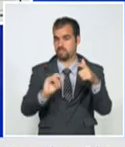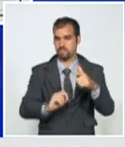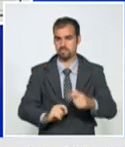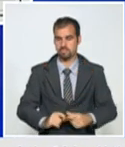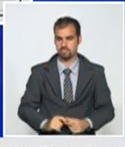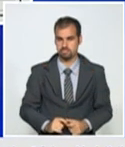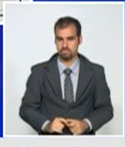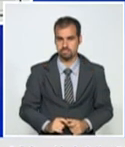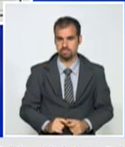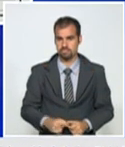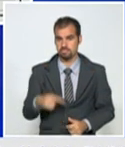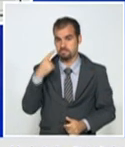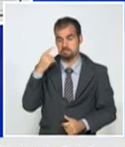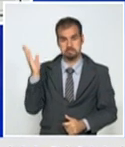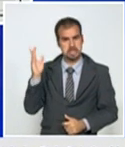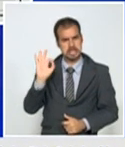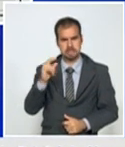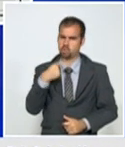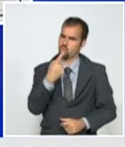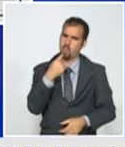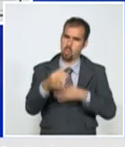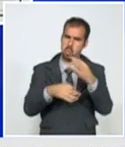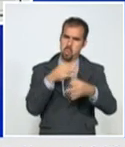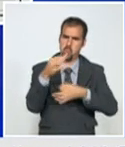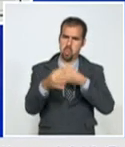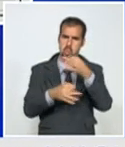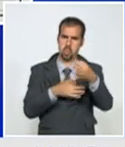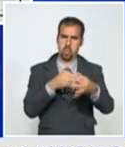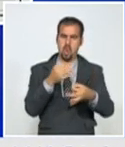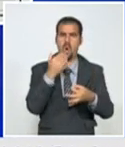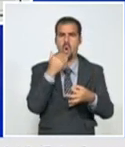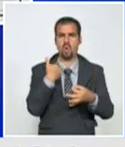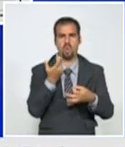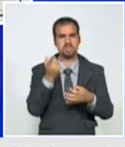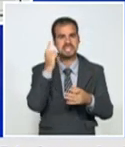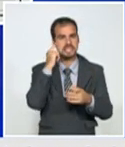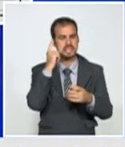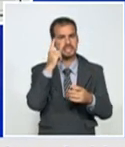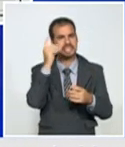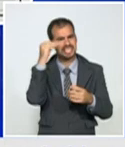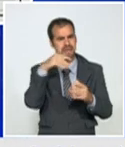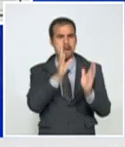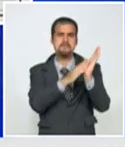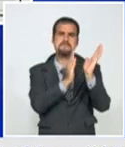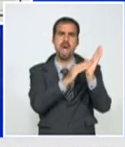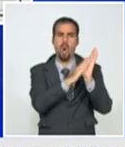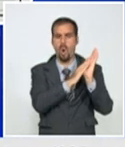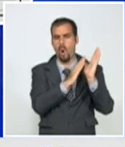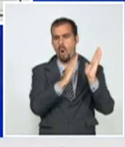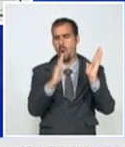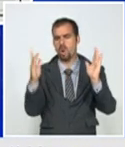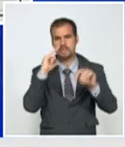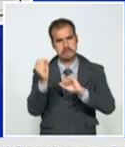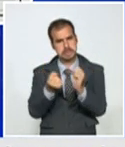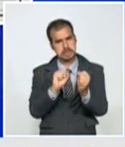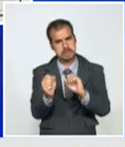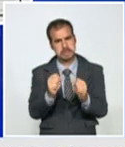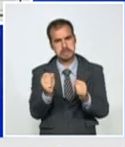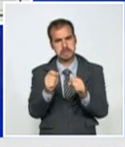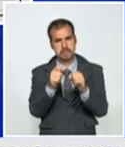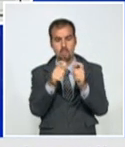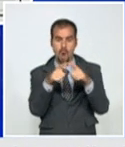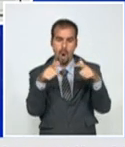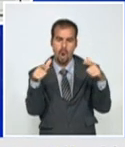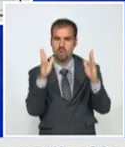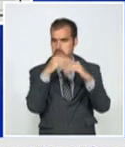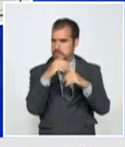que siempre mencionamos cómo mantuvo durante meses el control de la pandemia. Se ha